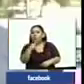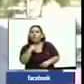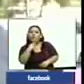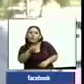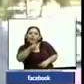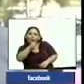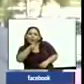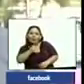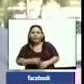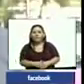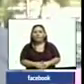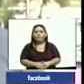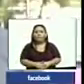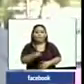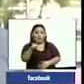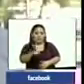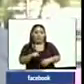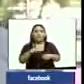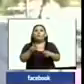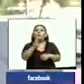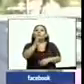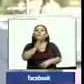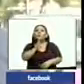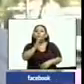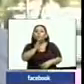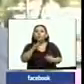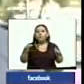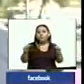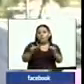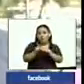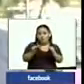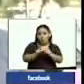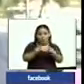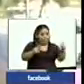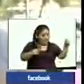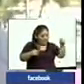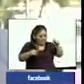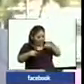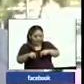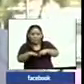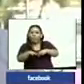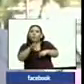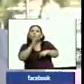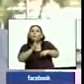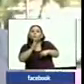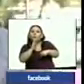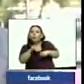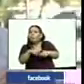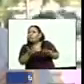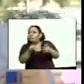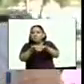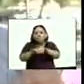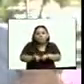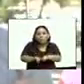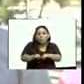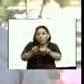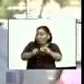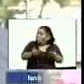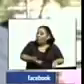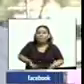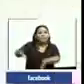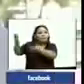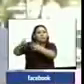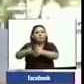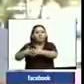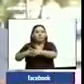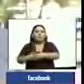América En este caso Honduras incorpora también para aquellos que pasen por Honduras también dejarlos acá y no permitir que sigan